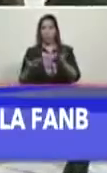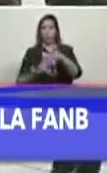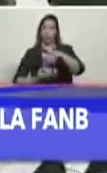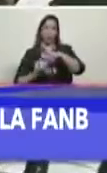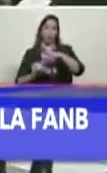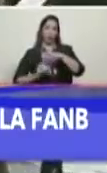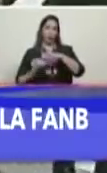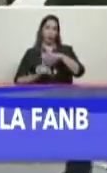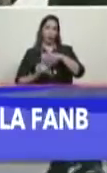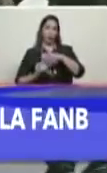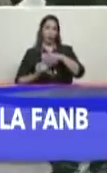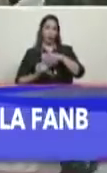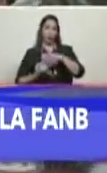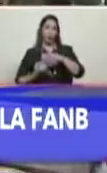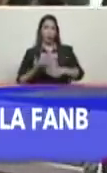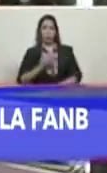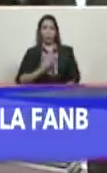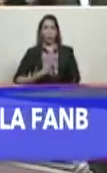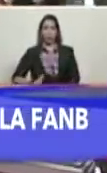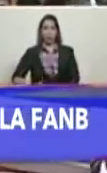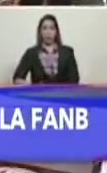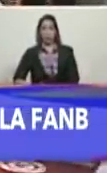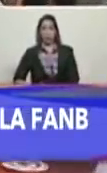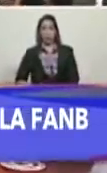al comandante en jefe.